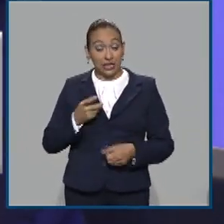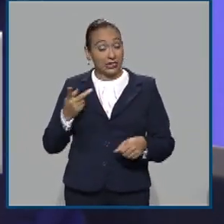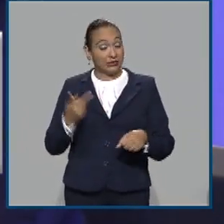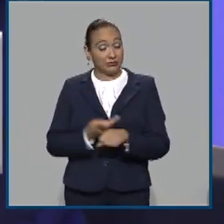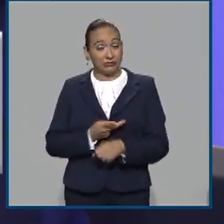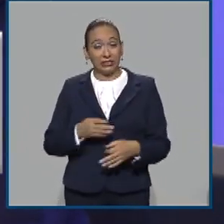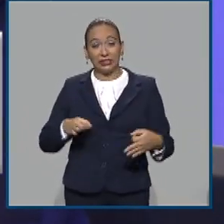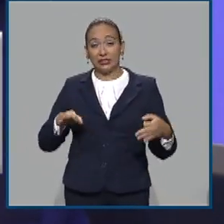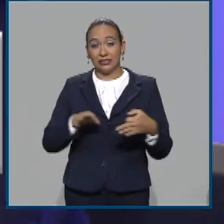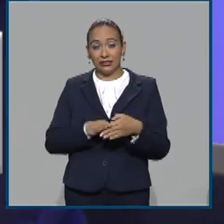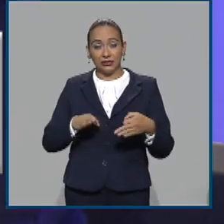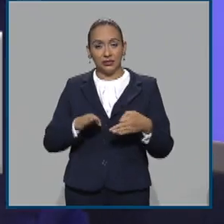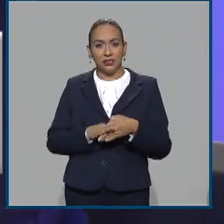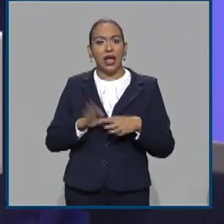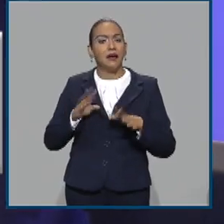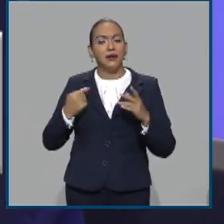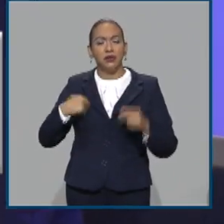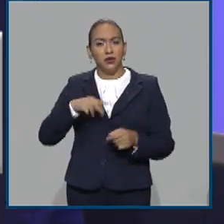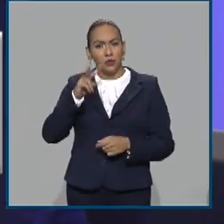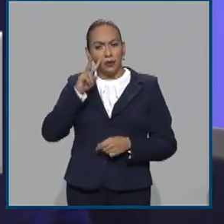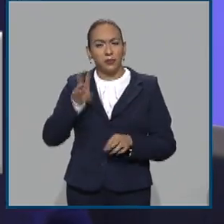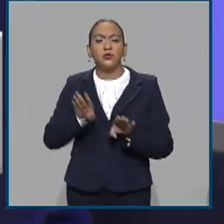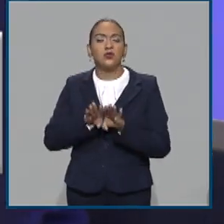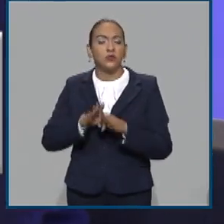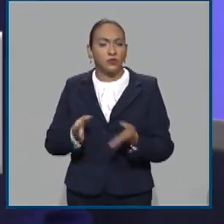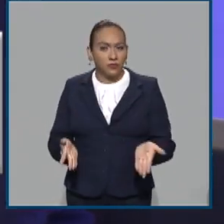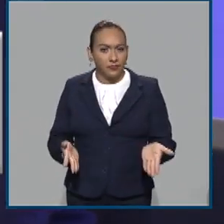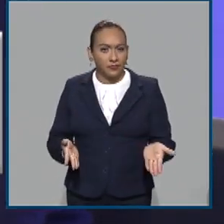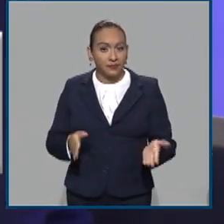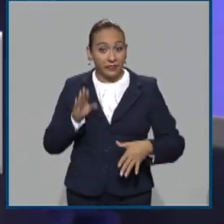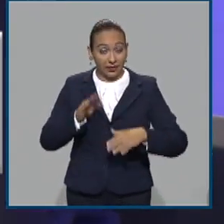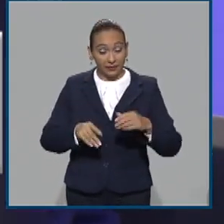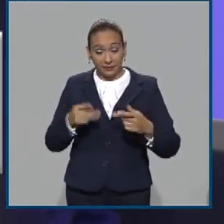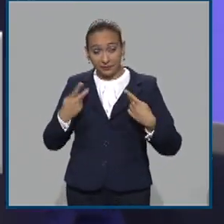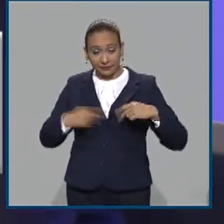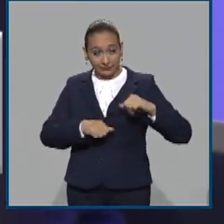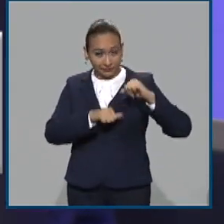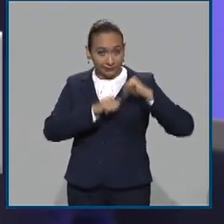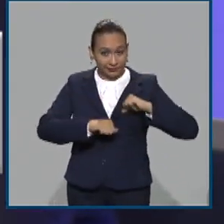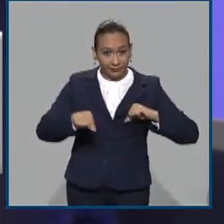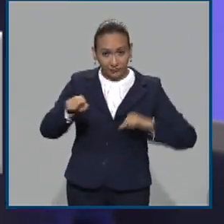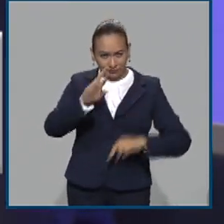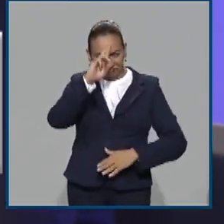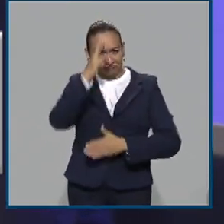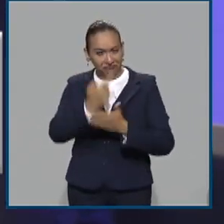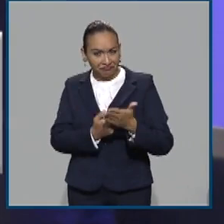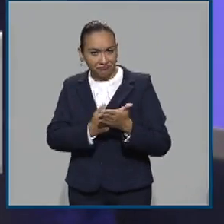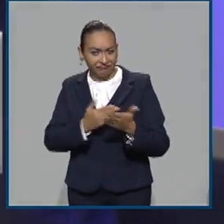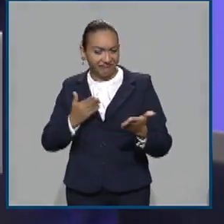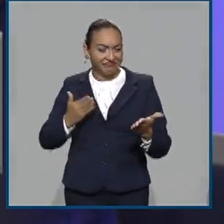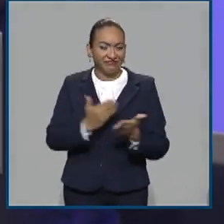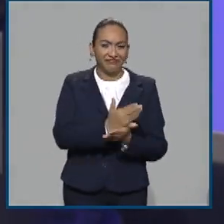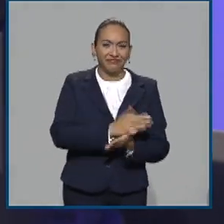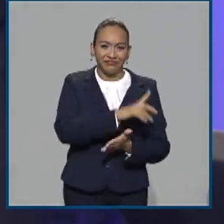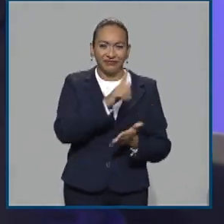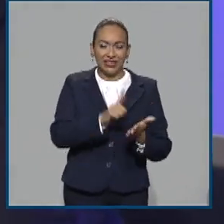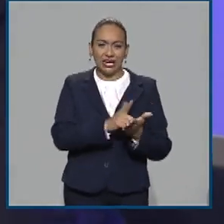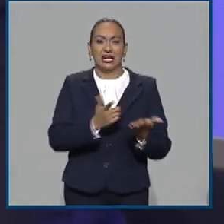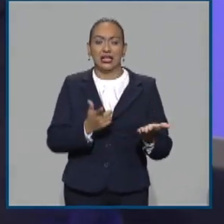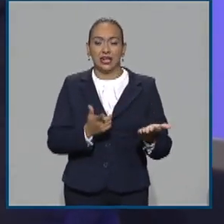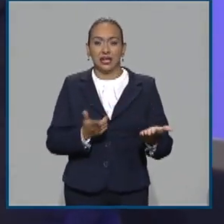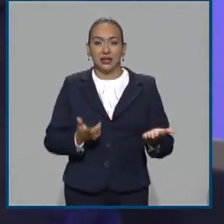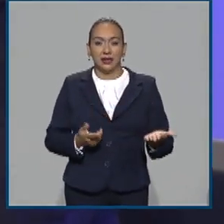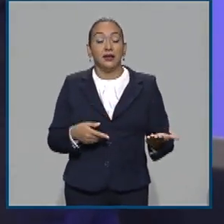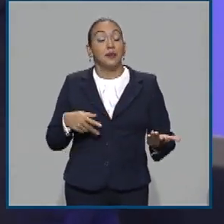fenómeno no lo observamos como producto de una dinámica en donde las autoridades transgreden el texto constitucional por impericia o